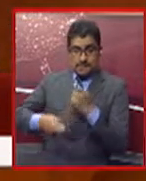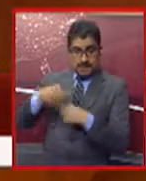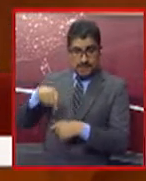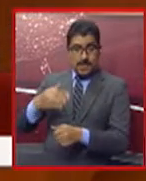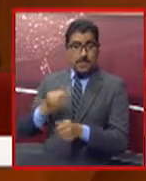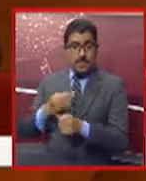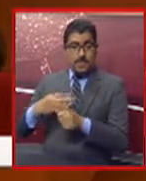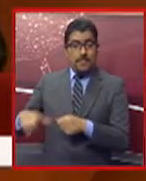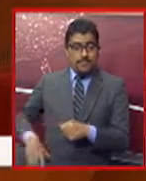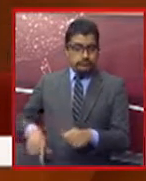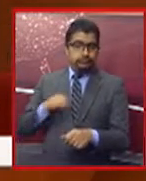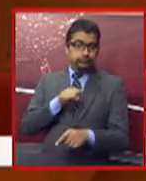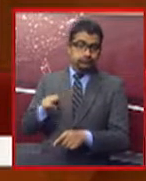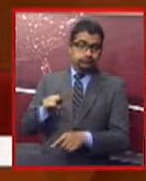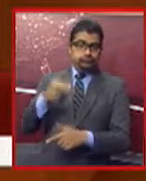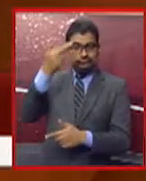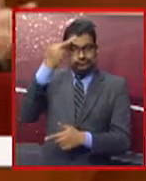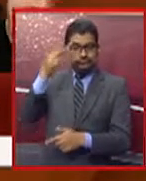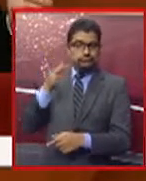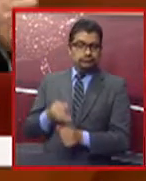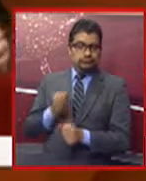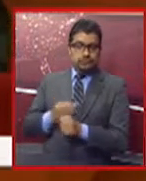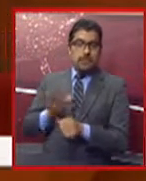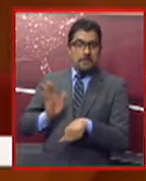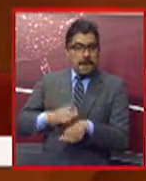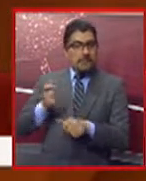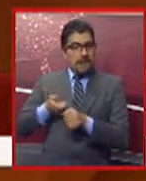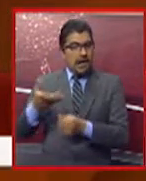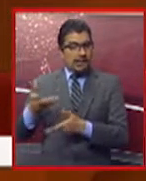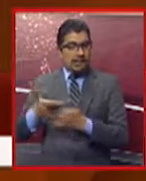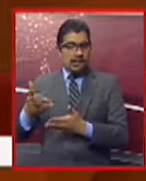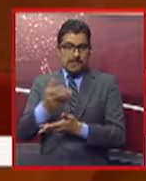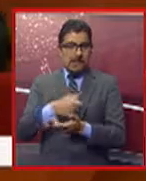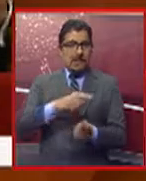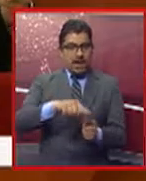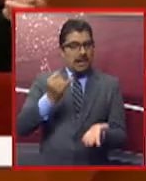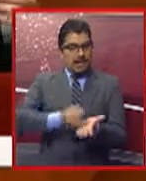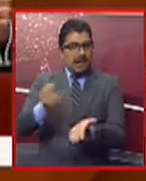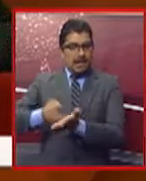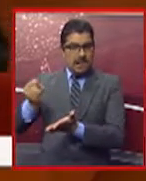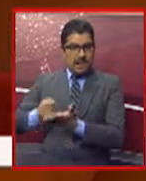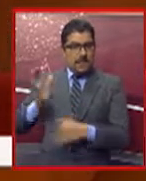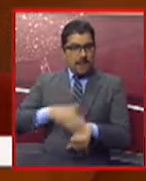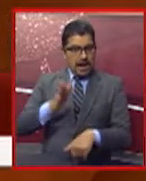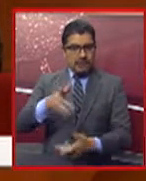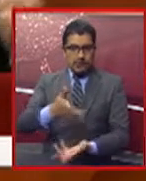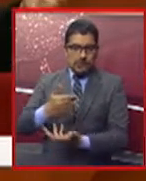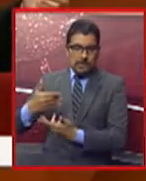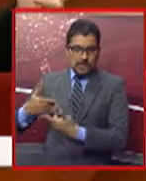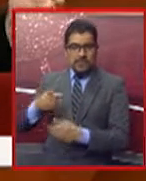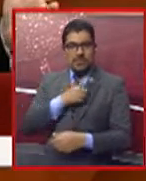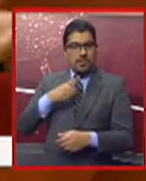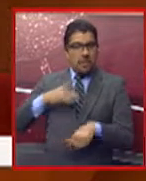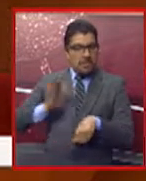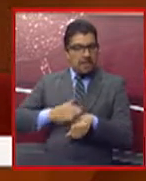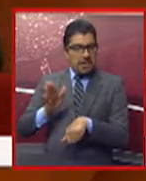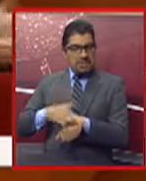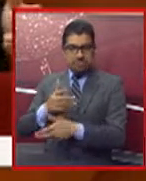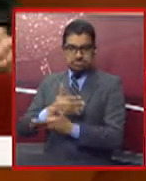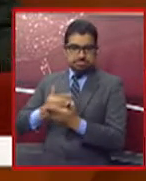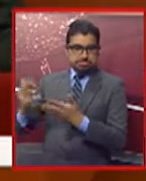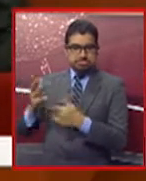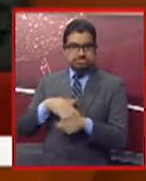gobierno será recordada como aquella de aumentar la carga fiscal a los contribuyentes, aumentar la deuda e implementar una reforma